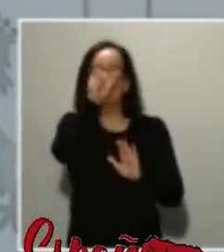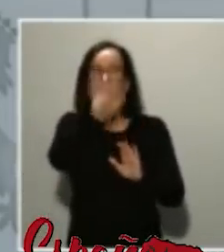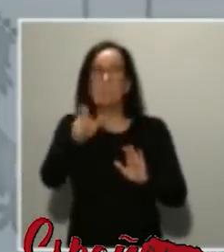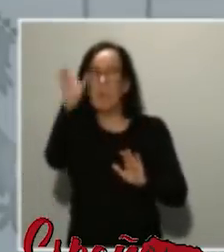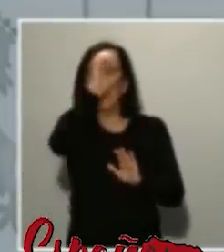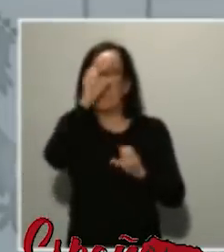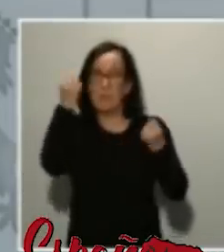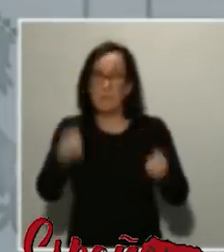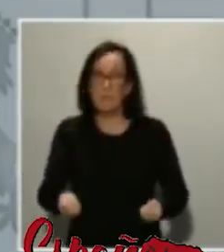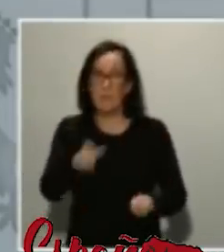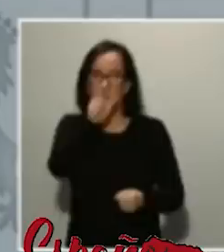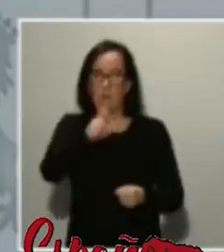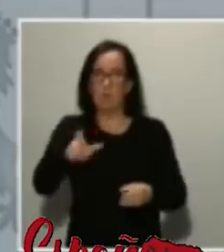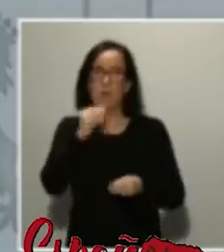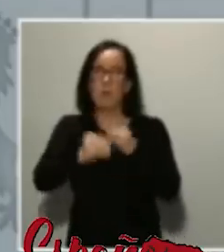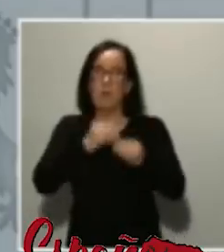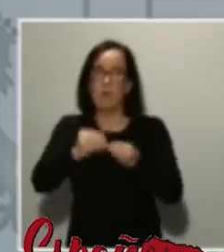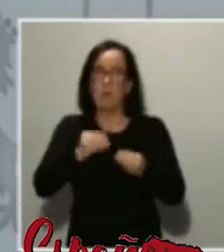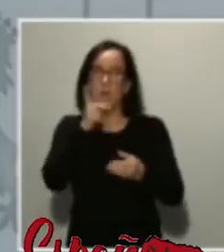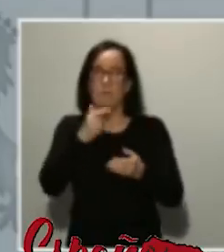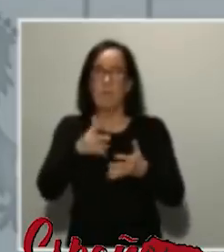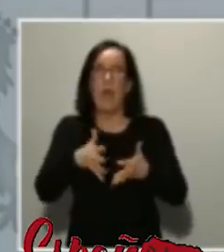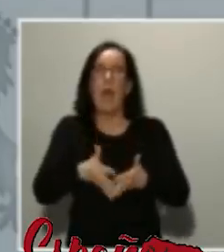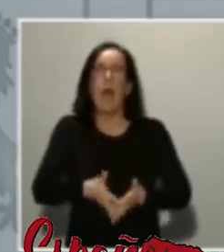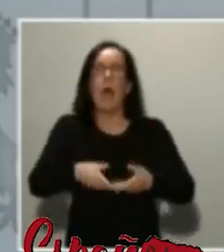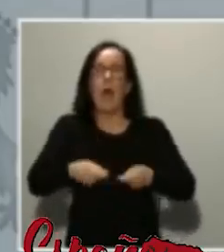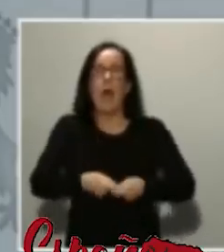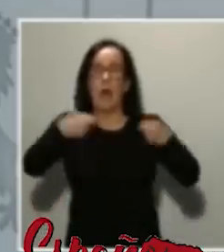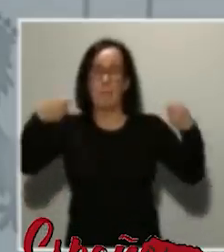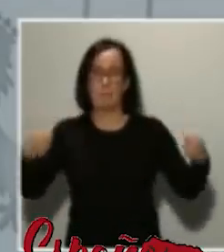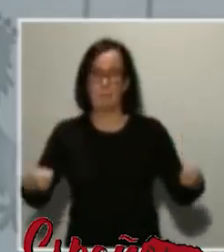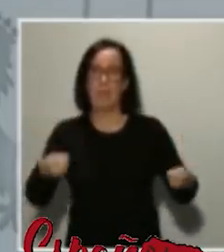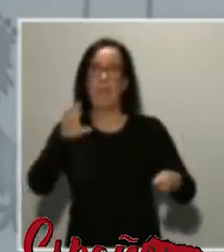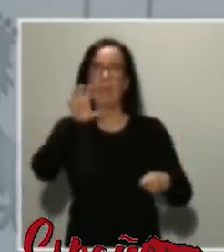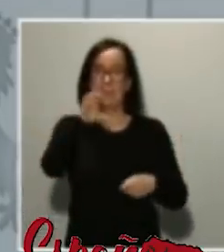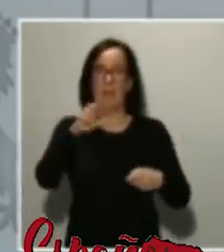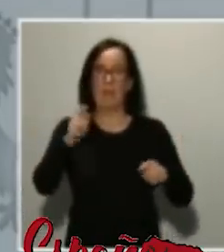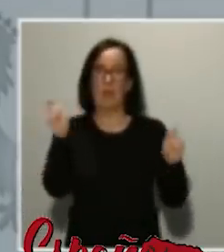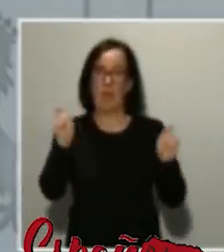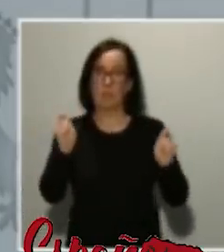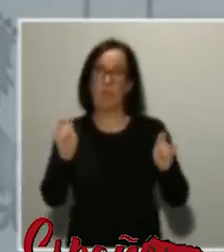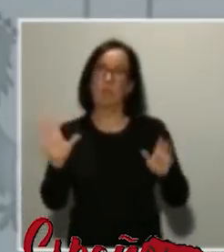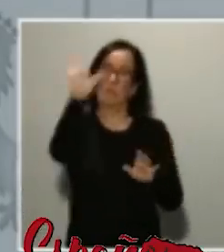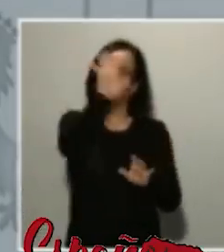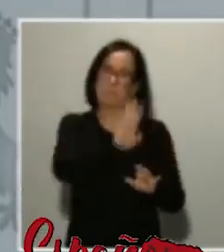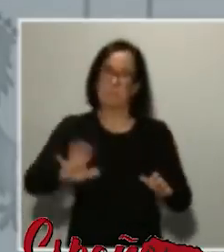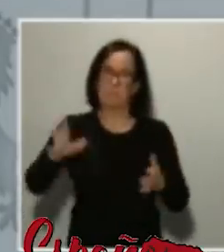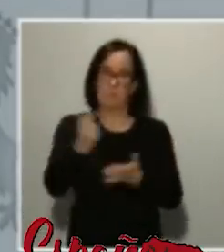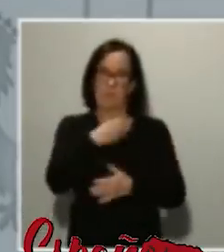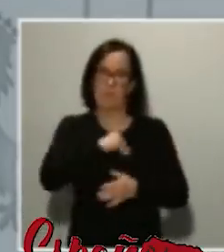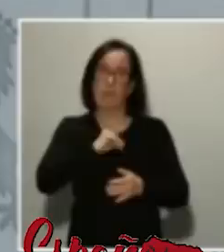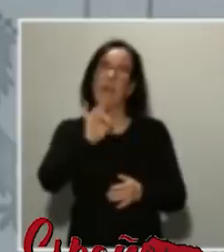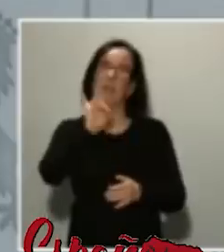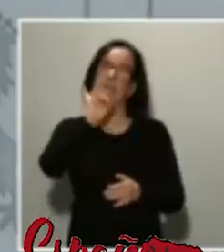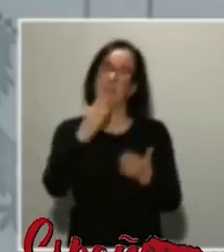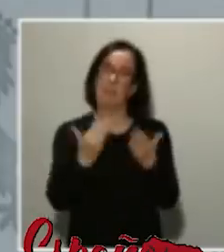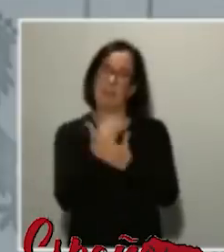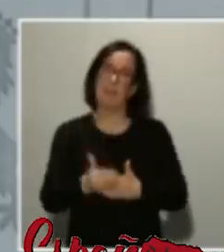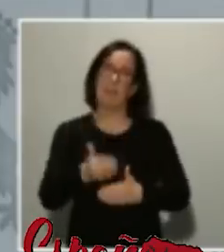pienso yo, empujando en la misma dirección, ya habrá momento de recordarles a algunos